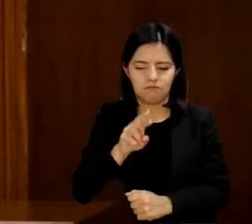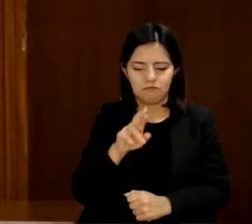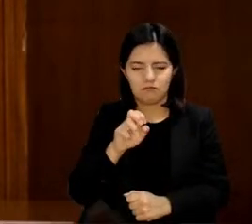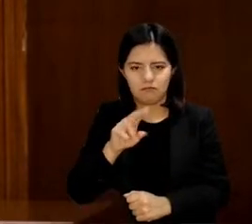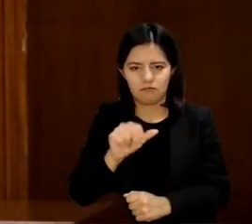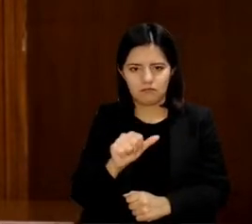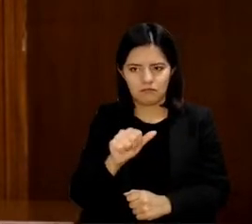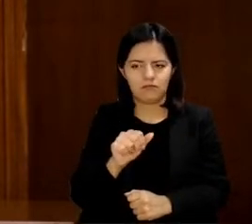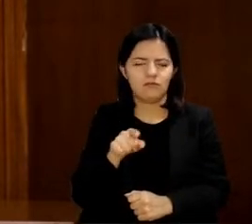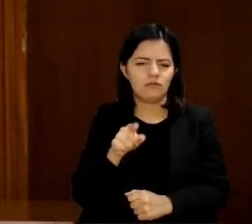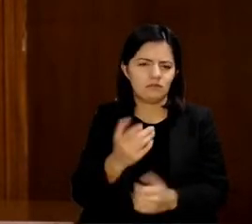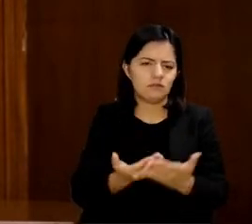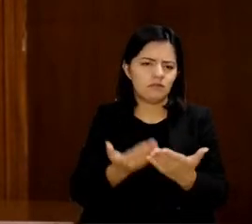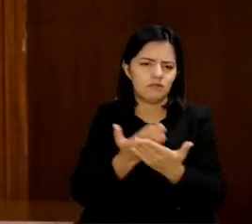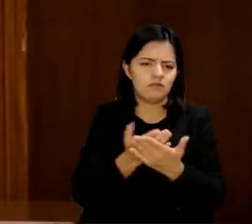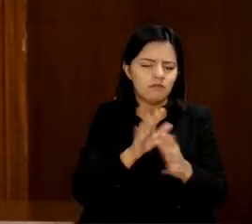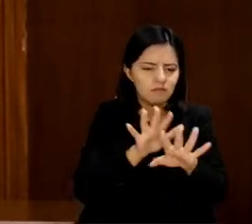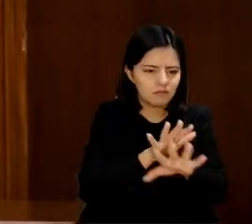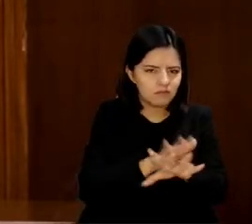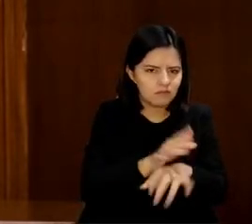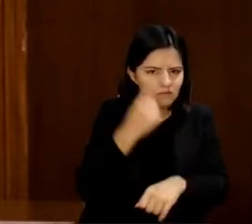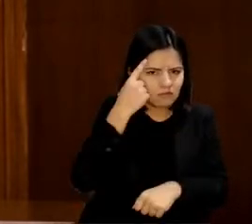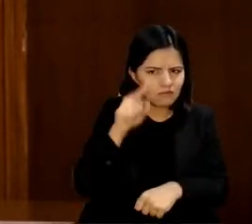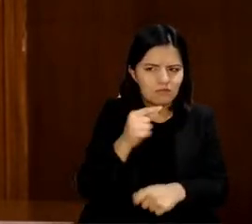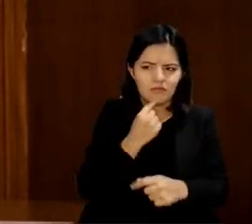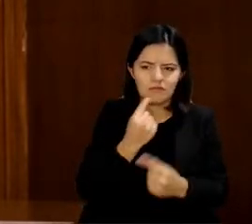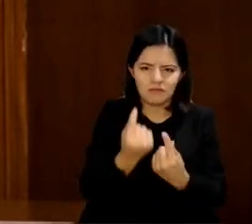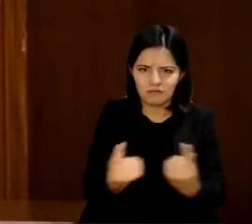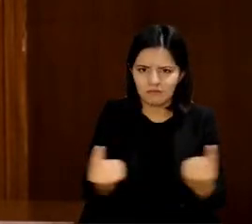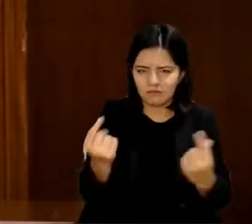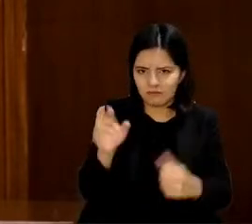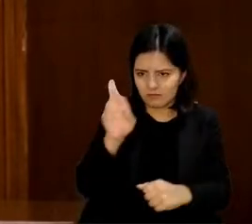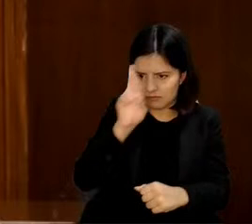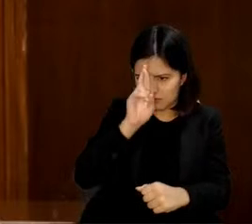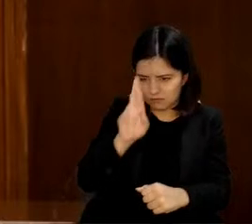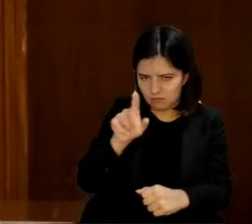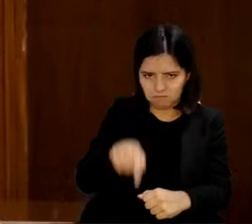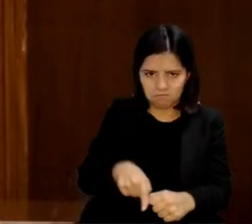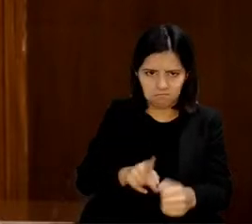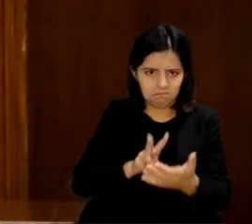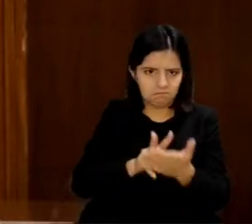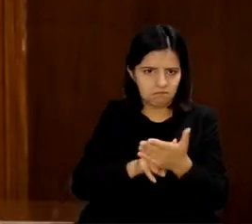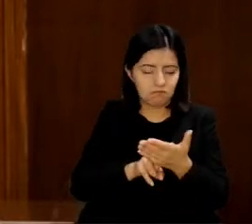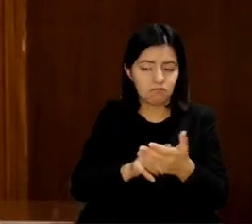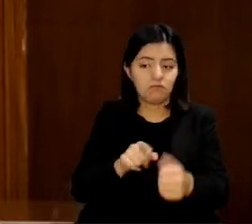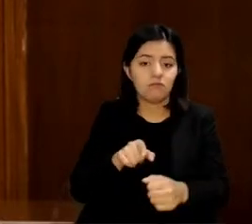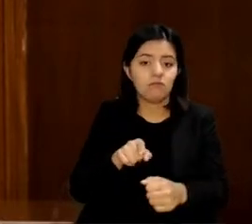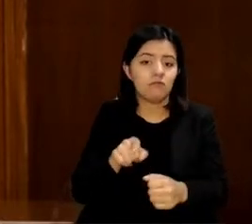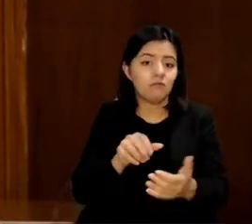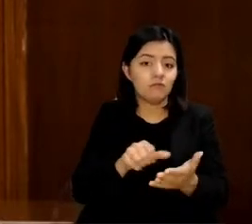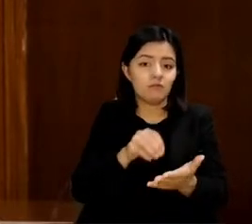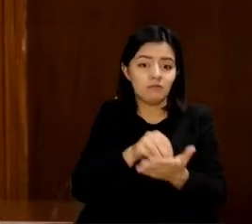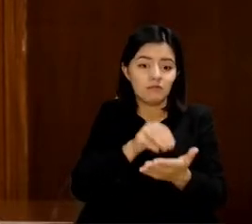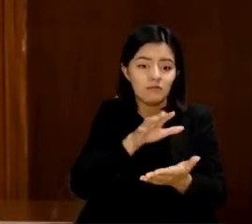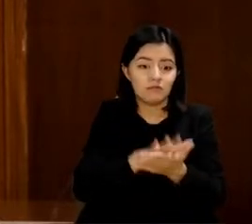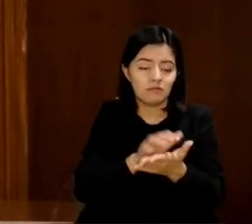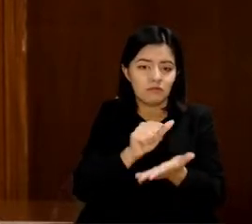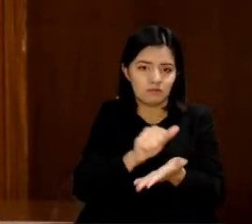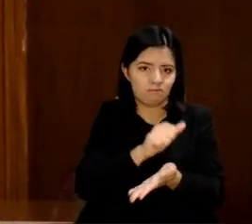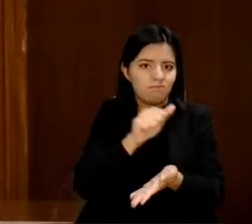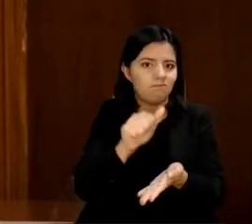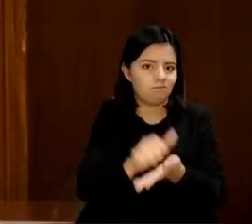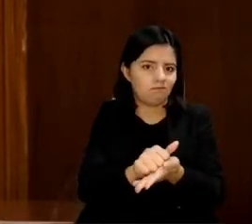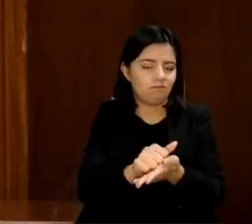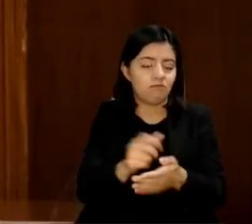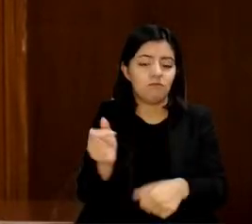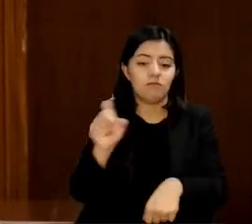de preservar la dignidad de los niños presentados al momento de registrar sus actas de nacimiento. El día